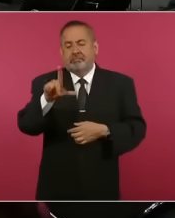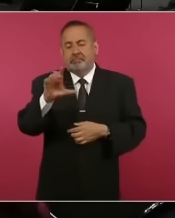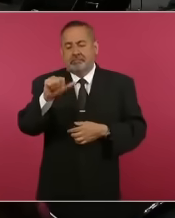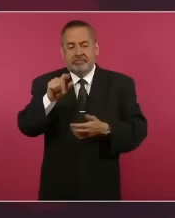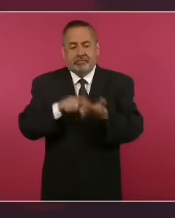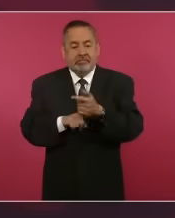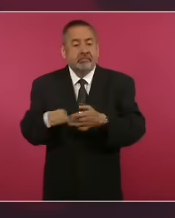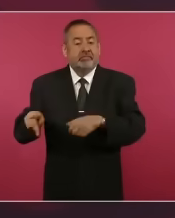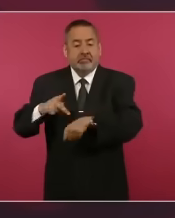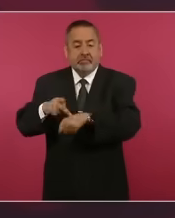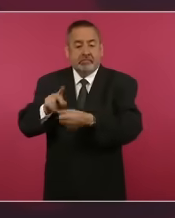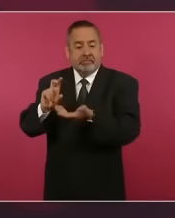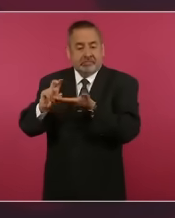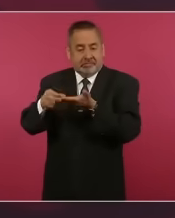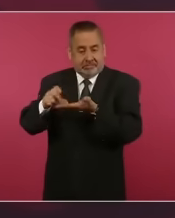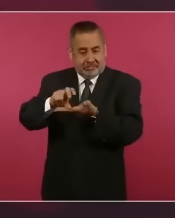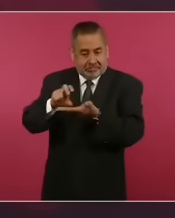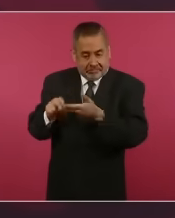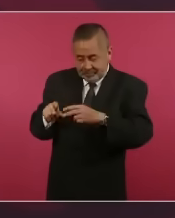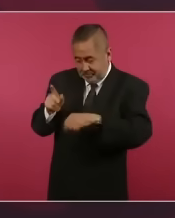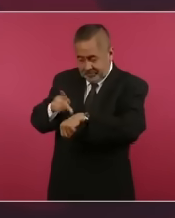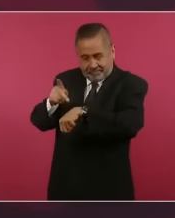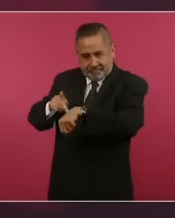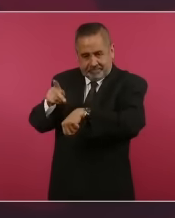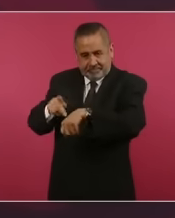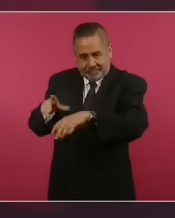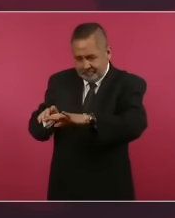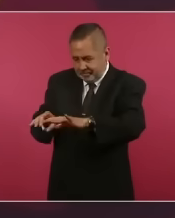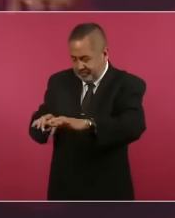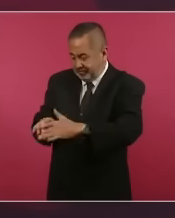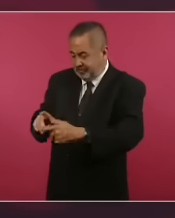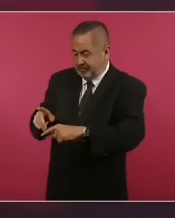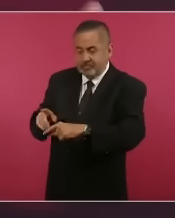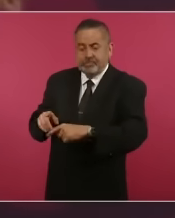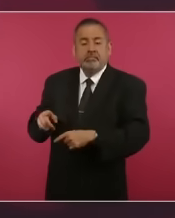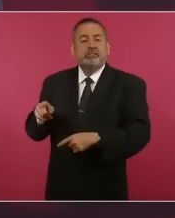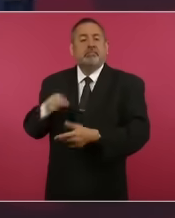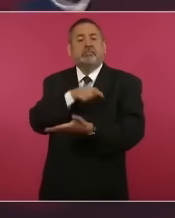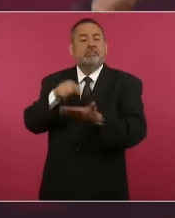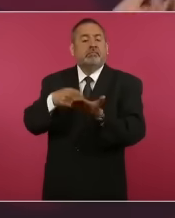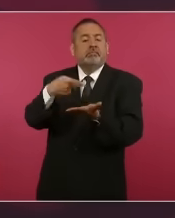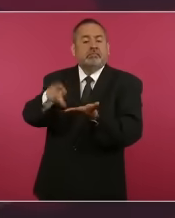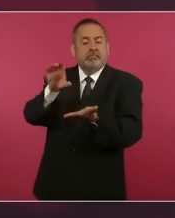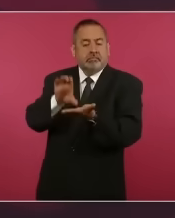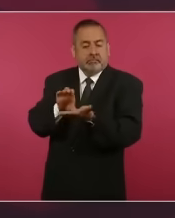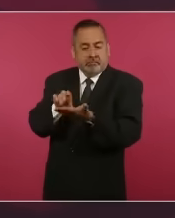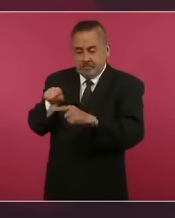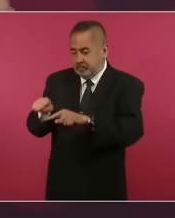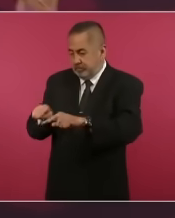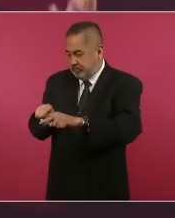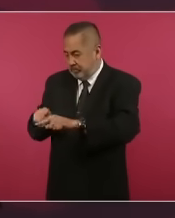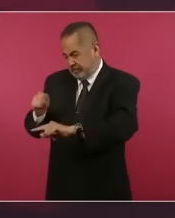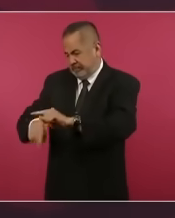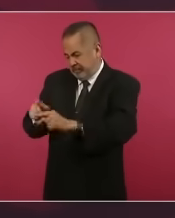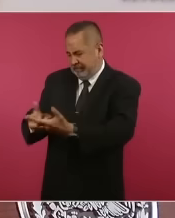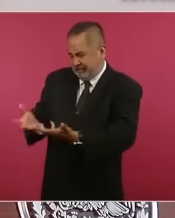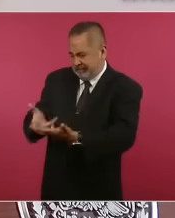grava de Playa del Carmen, que es el paraíso del